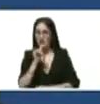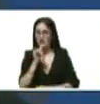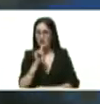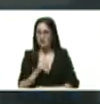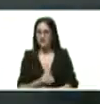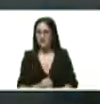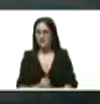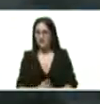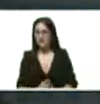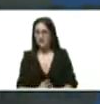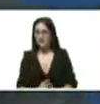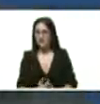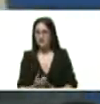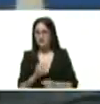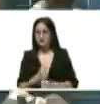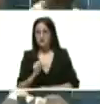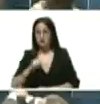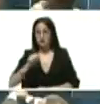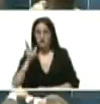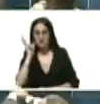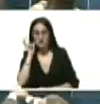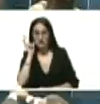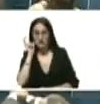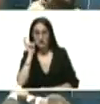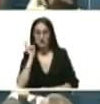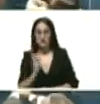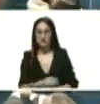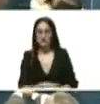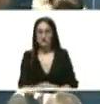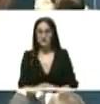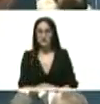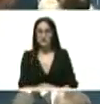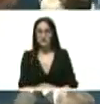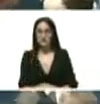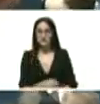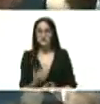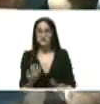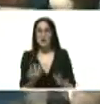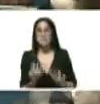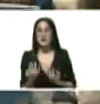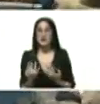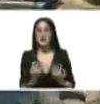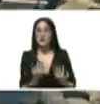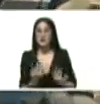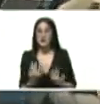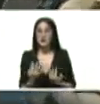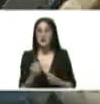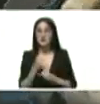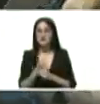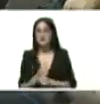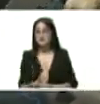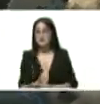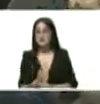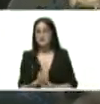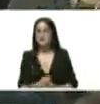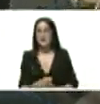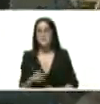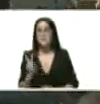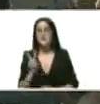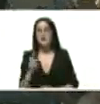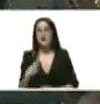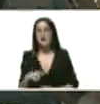Bueno, estamos todos oídos a la expectativa. Venezuela tiene,